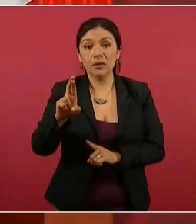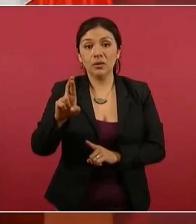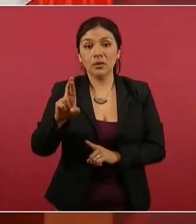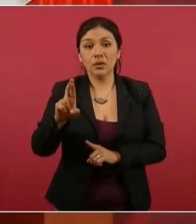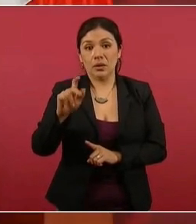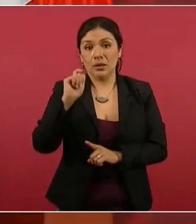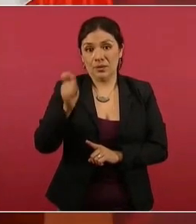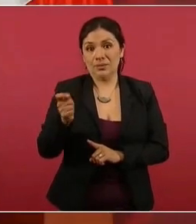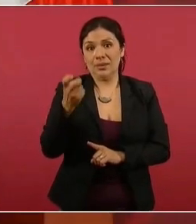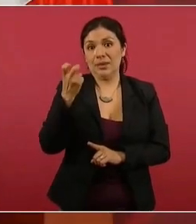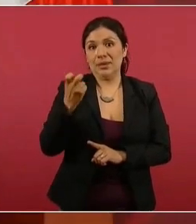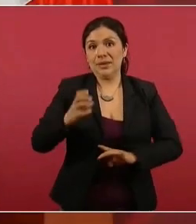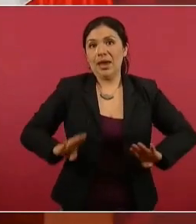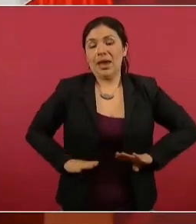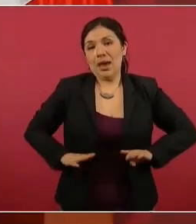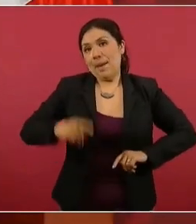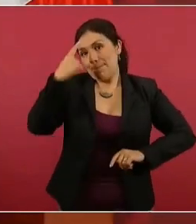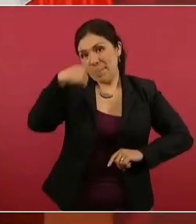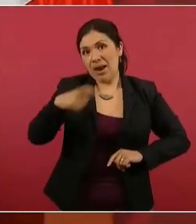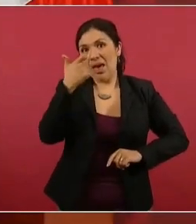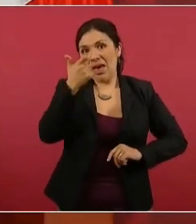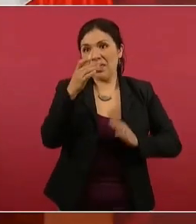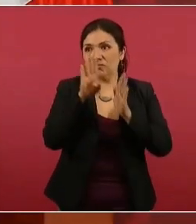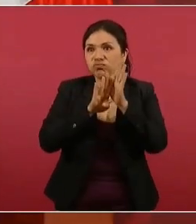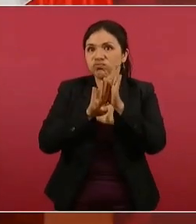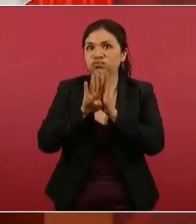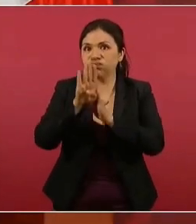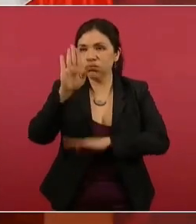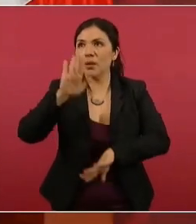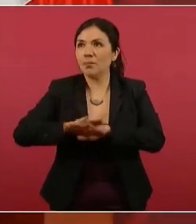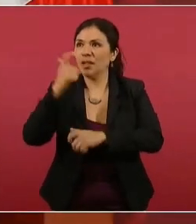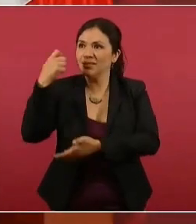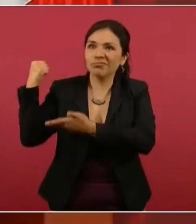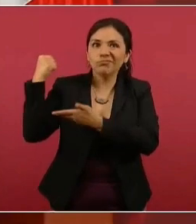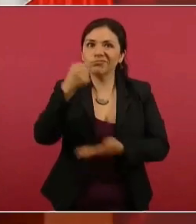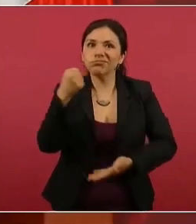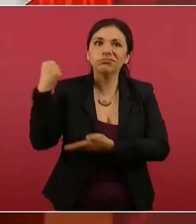que este es el que tiene que ver con crecimiento económico, con inversión,